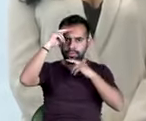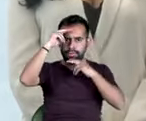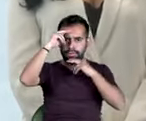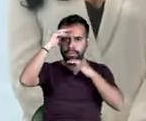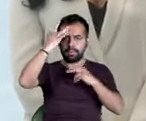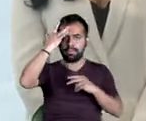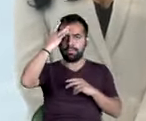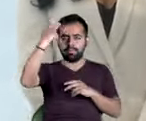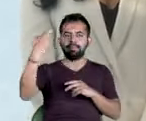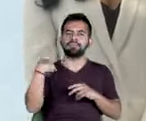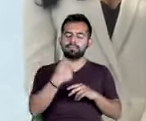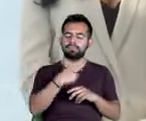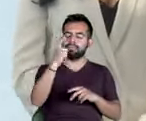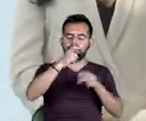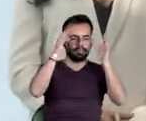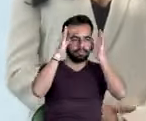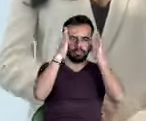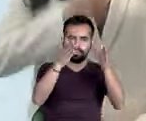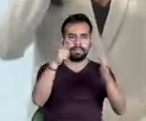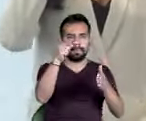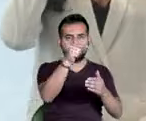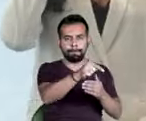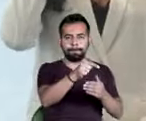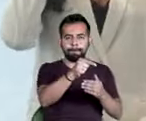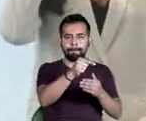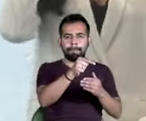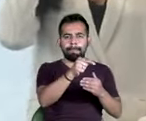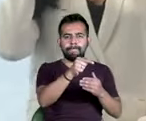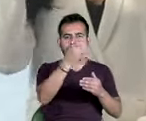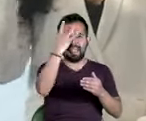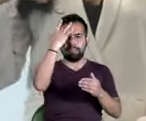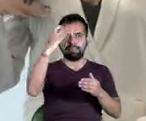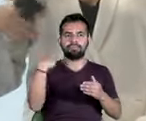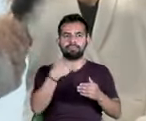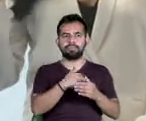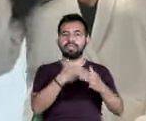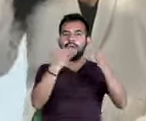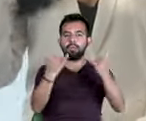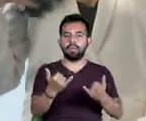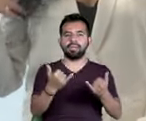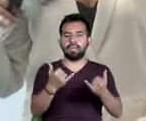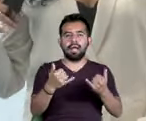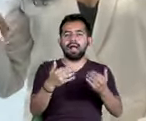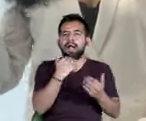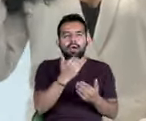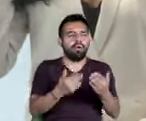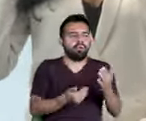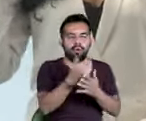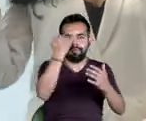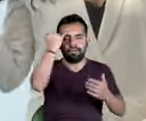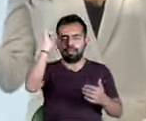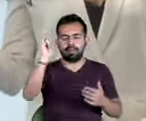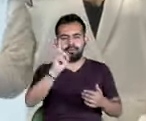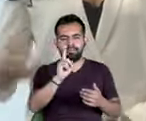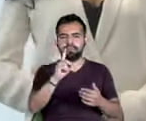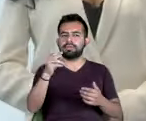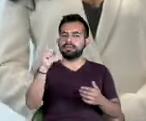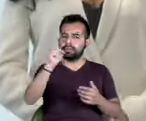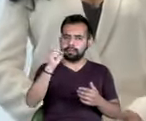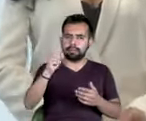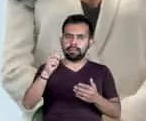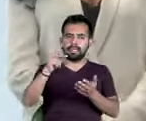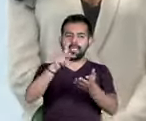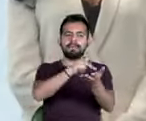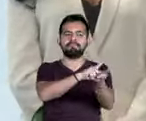plan maestro de movilidad. Y esto es una buena noticia, ¿por qué? Porque no hay que inventarse en este momento el agua tibia. Hay que implementar el plan maestro